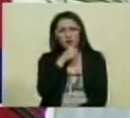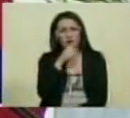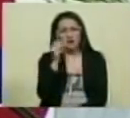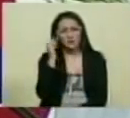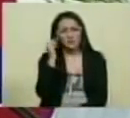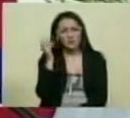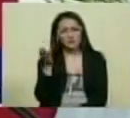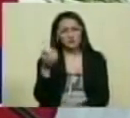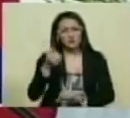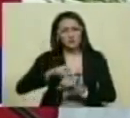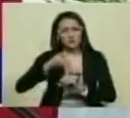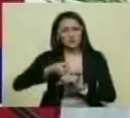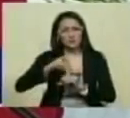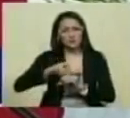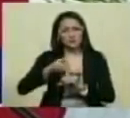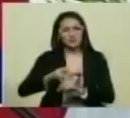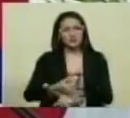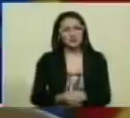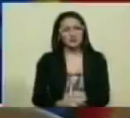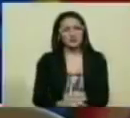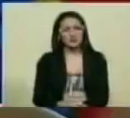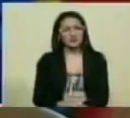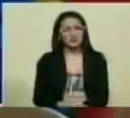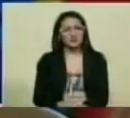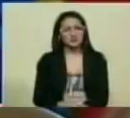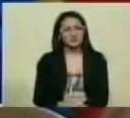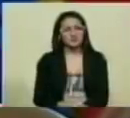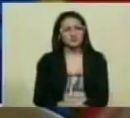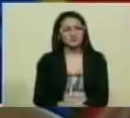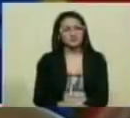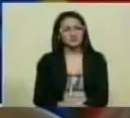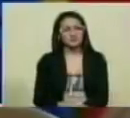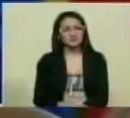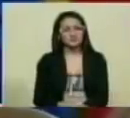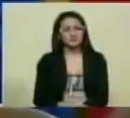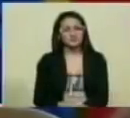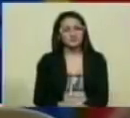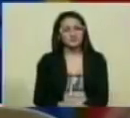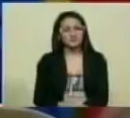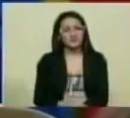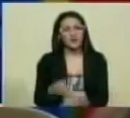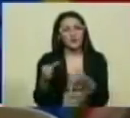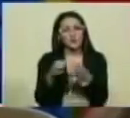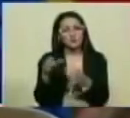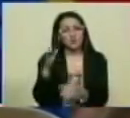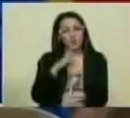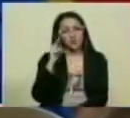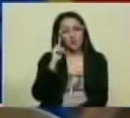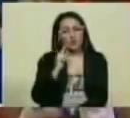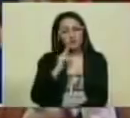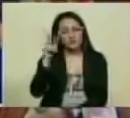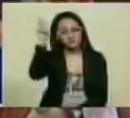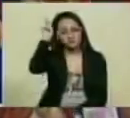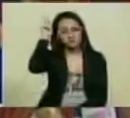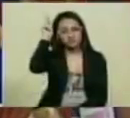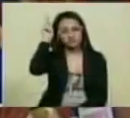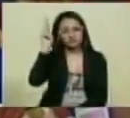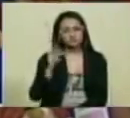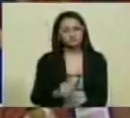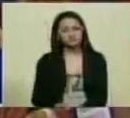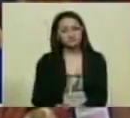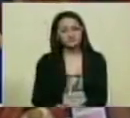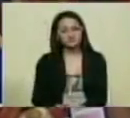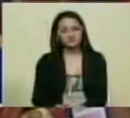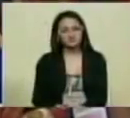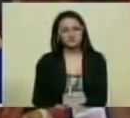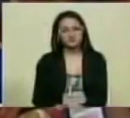una guerrera. Y transfirió a mi mamá y a toda la familia sus conocimientos. Medicina no, era mata lo que